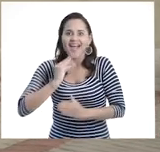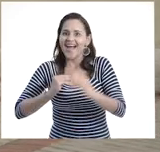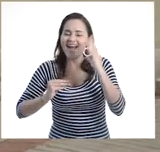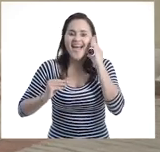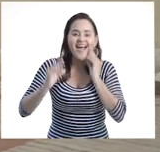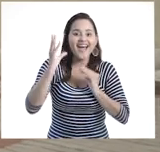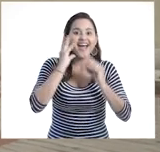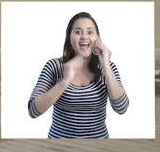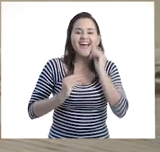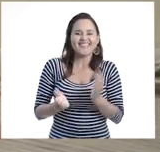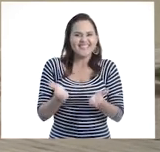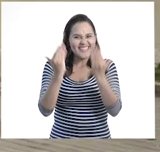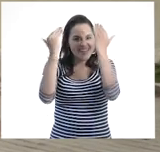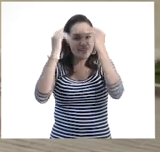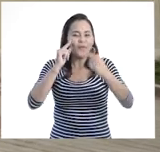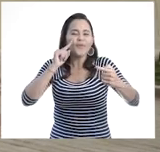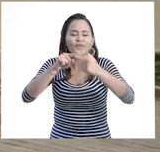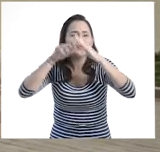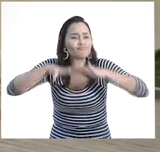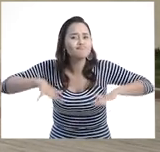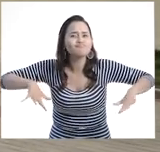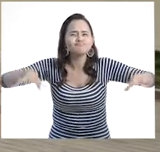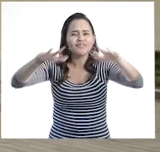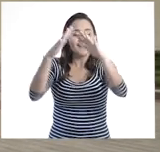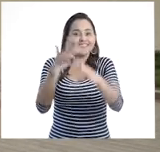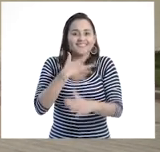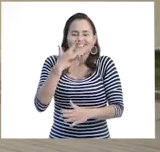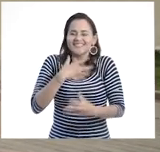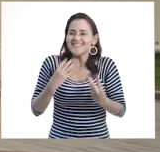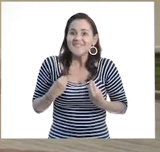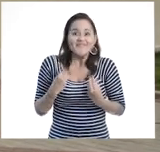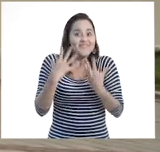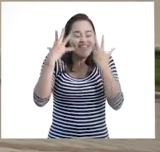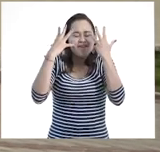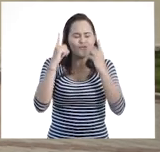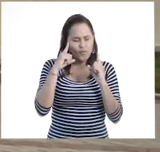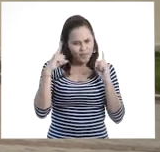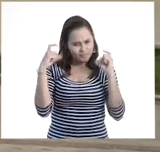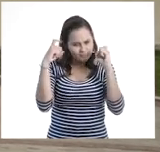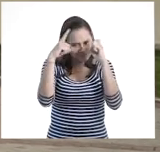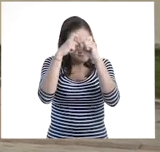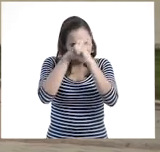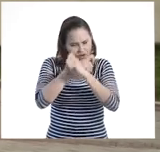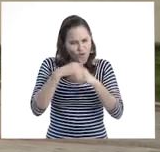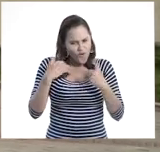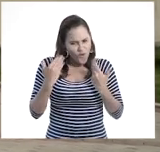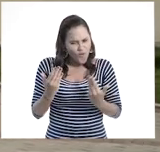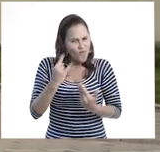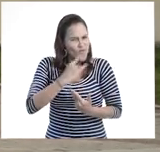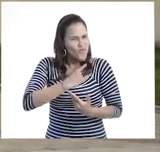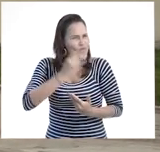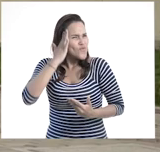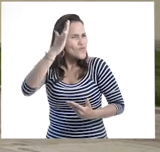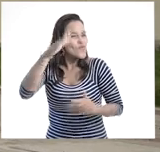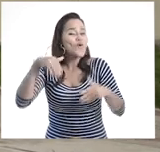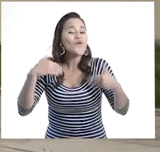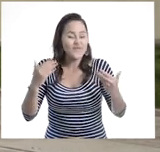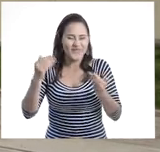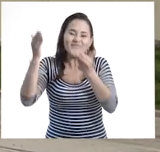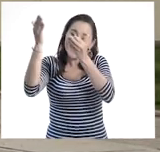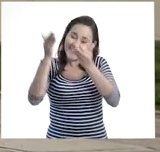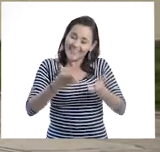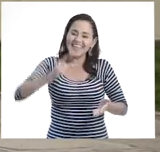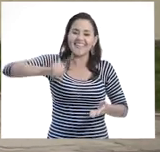experiencia Unimagdalena, donde todo espacio de nuestro territorio será una aula viva para entre todos repensar y construir la universidad del